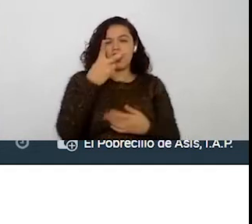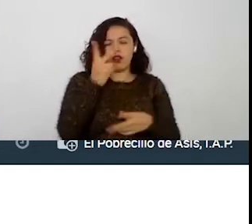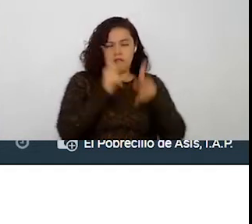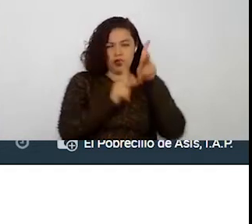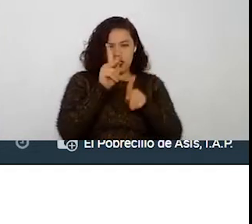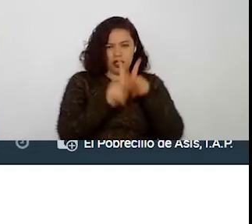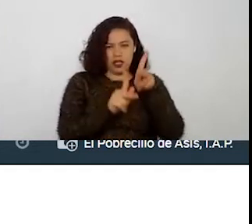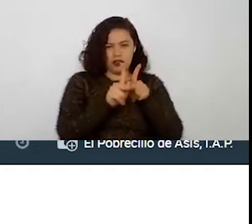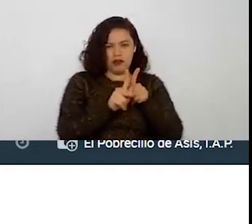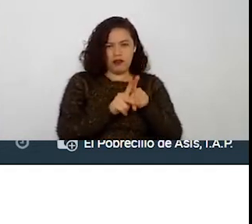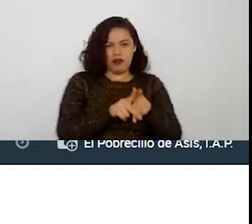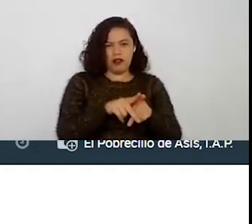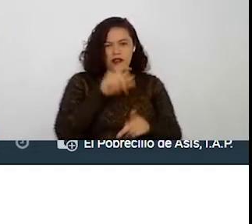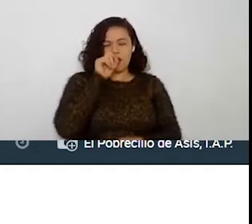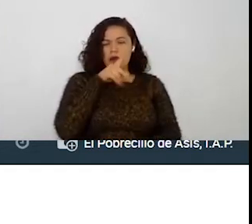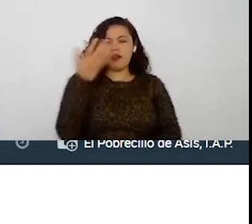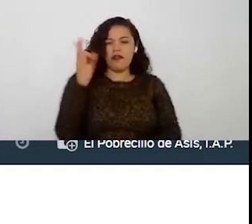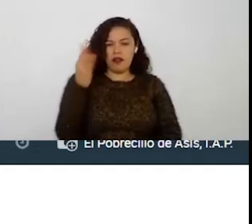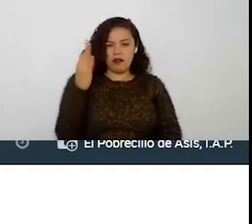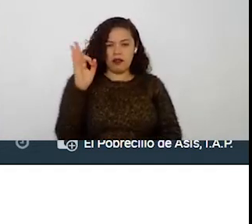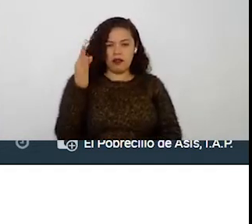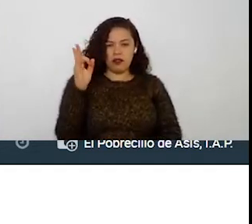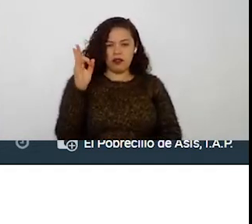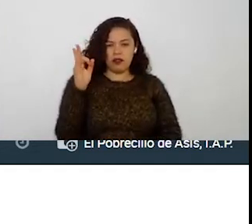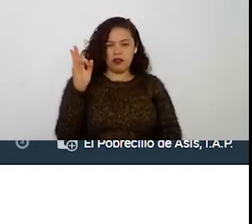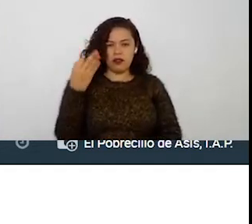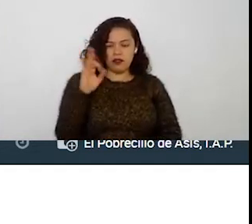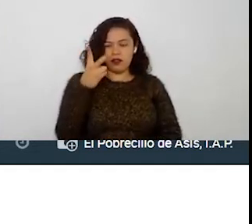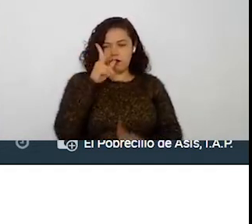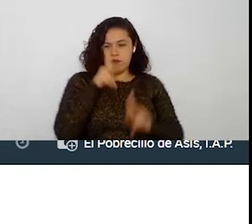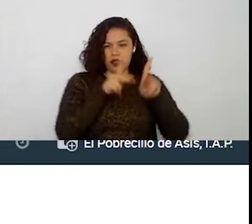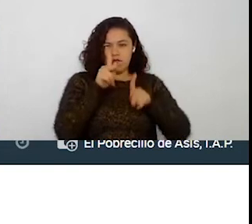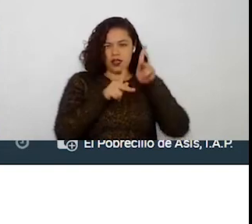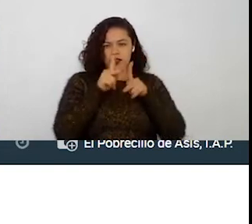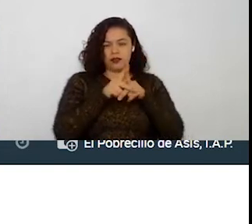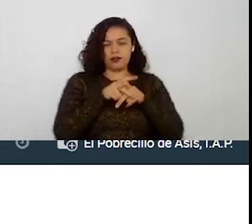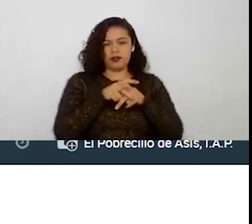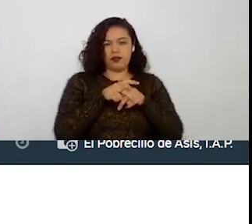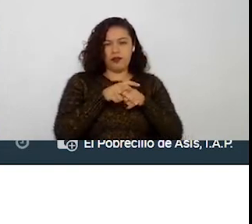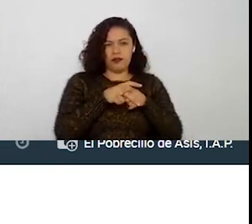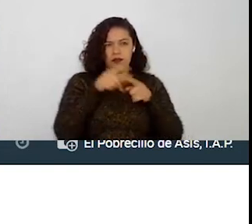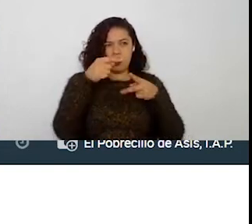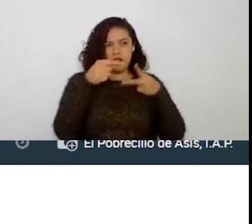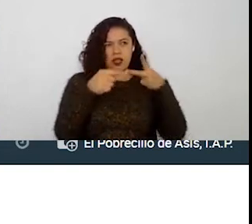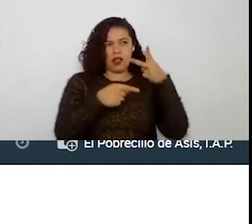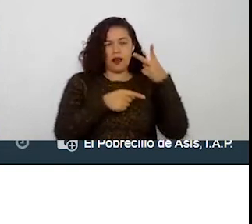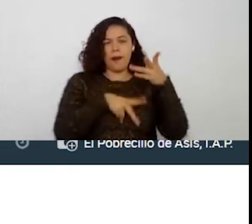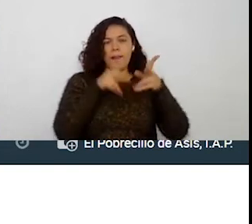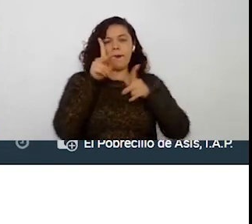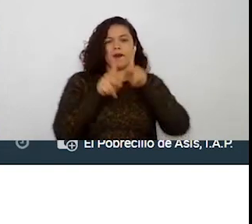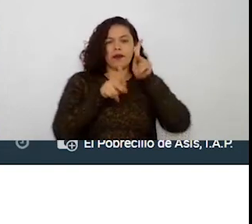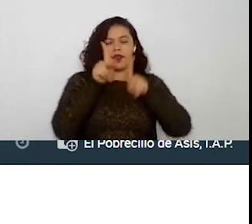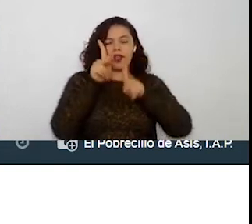dos pláticas Igualmente en febrero vamos a tener dos pláticas estas pláticas son